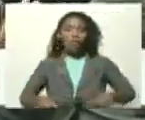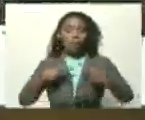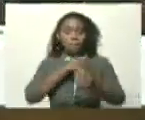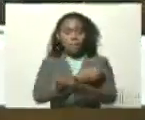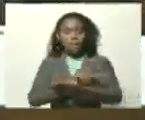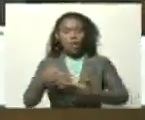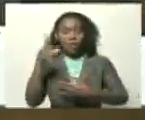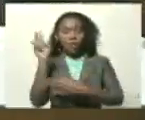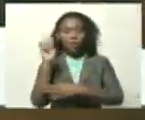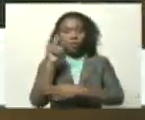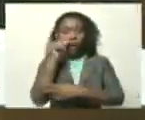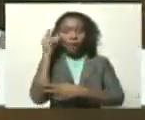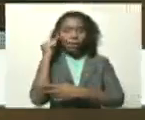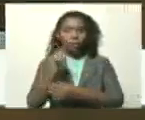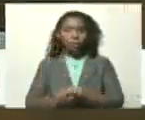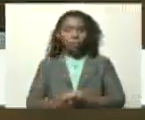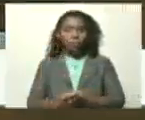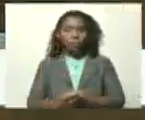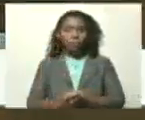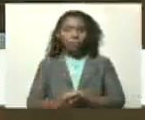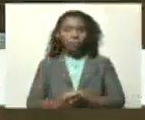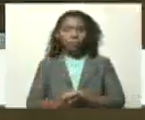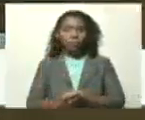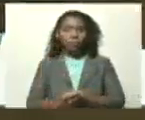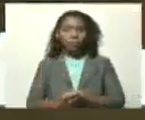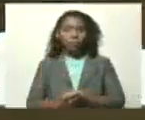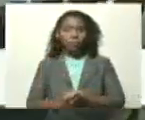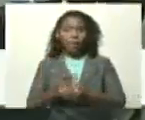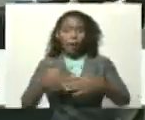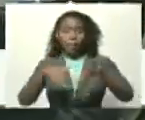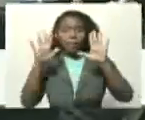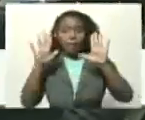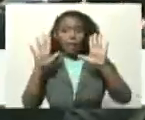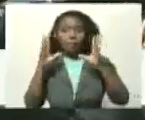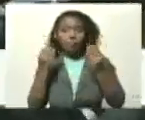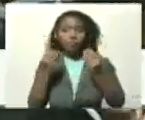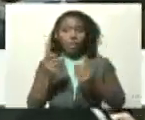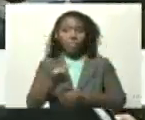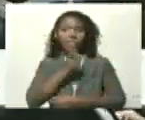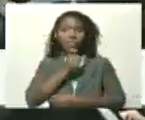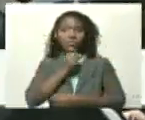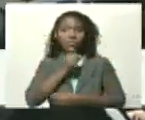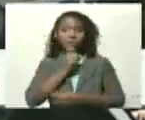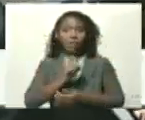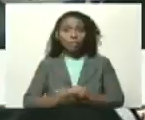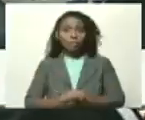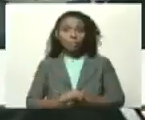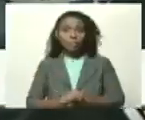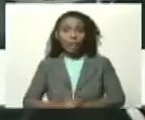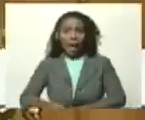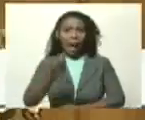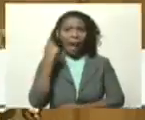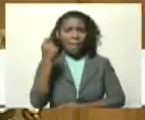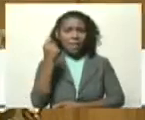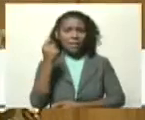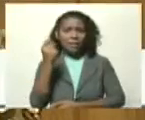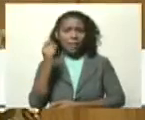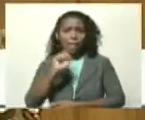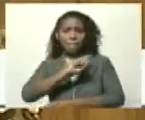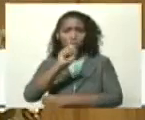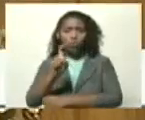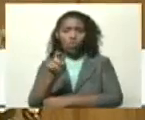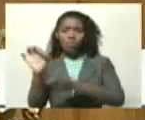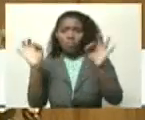de venezolanas y de venezolanos, y que a pesar de tantas dificultades, jamás le preguntó a